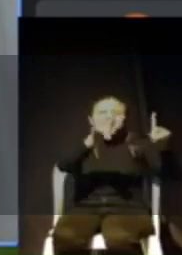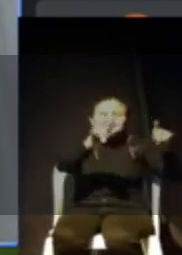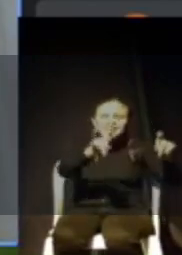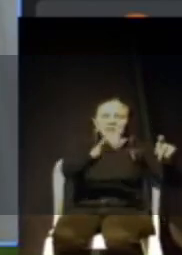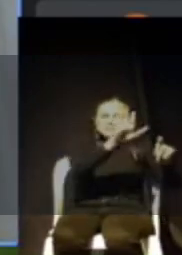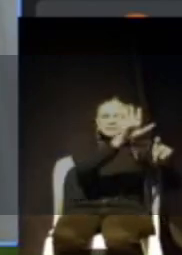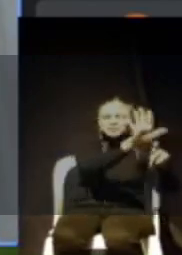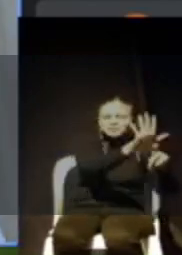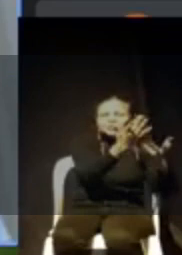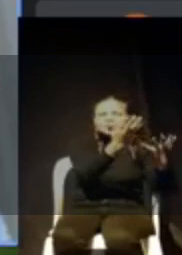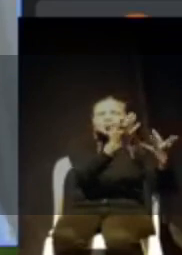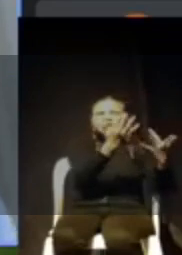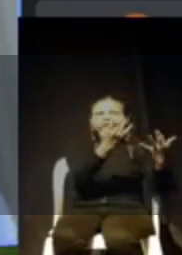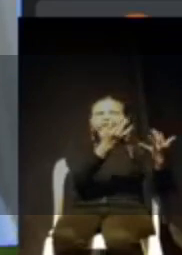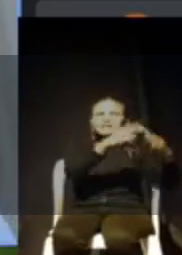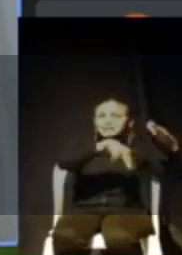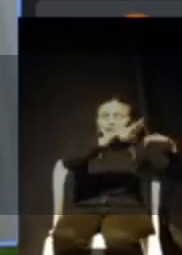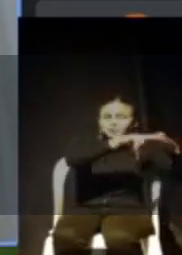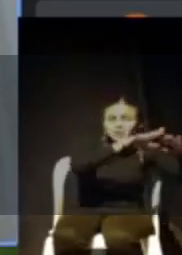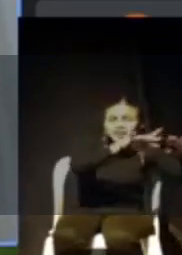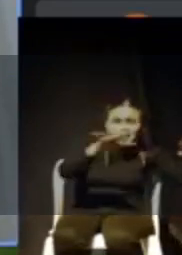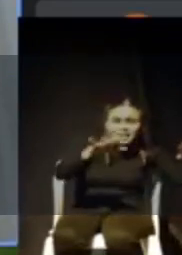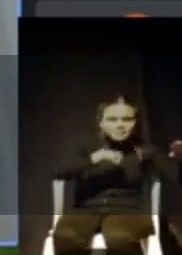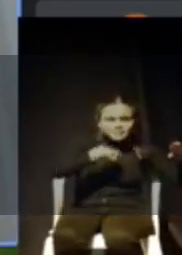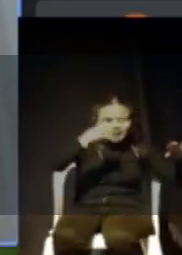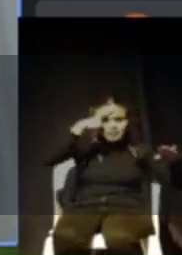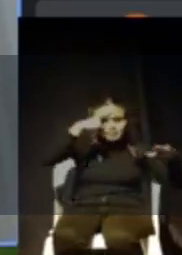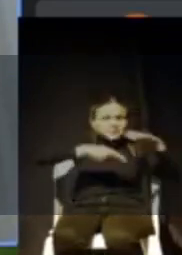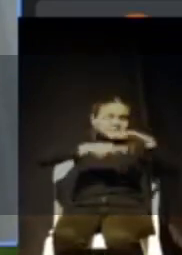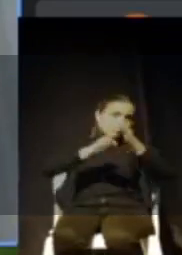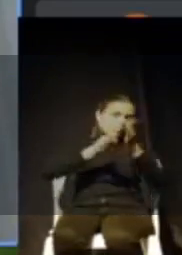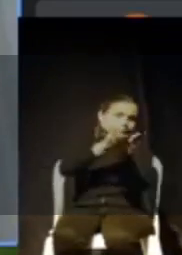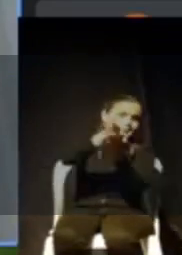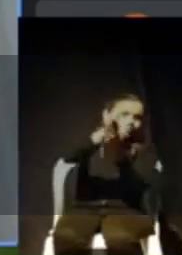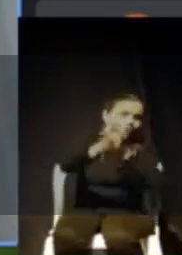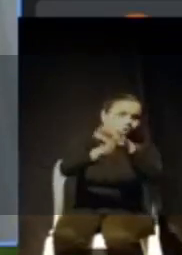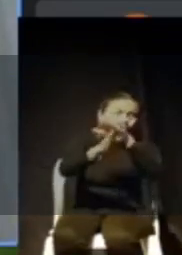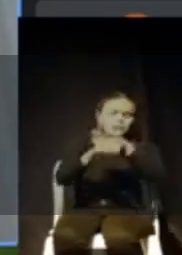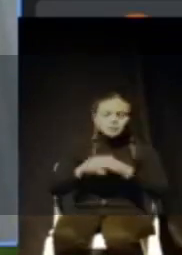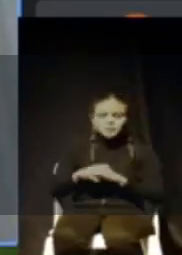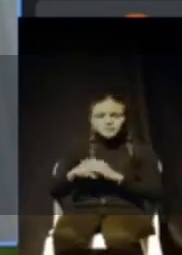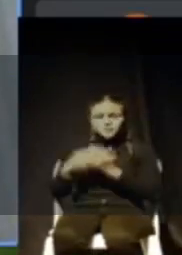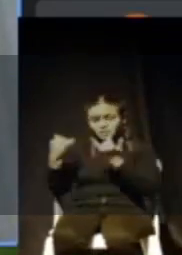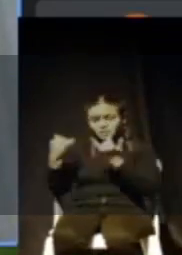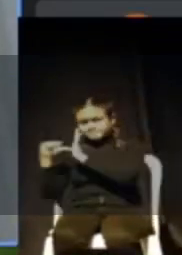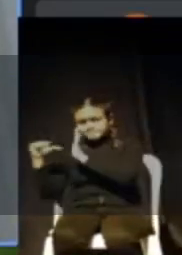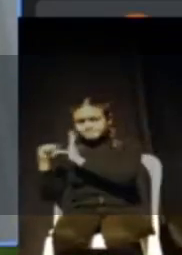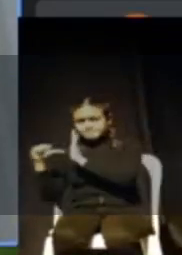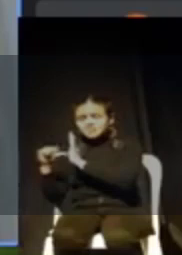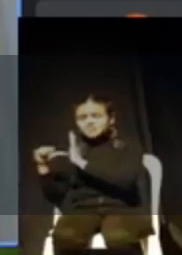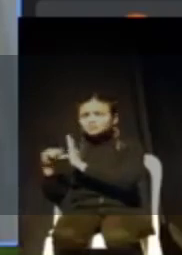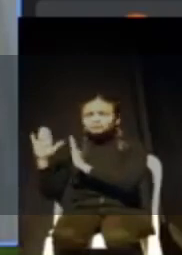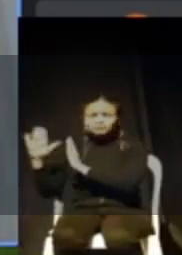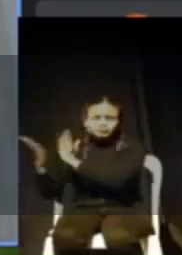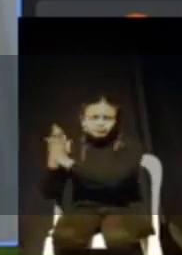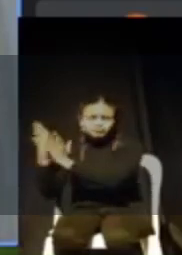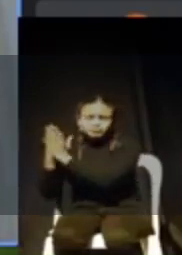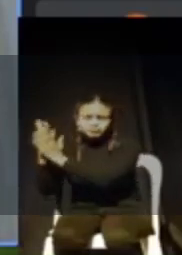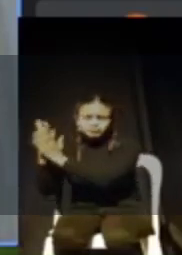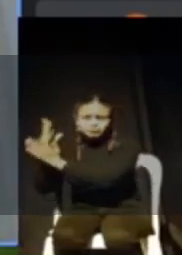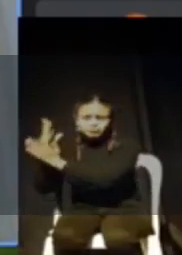las diferencias. En breve, el artículo titulado En Educaciones y Cátedra de Estudios Afrocolombianos,